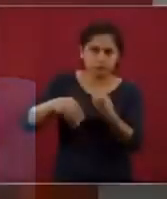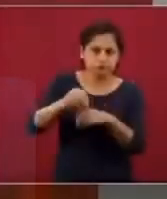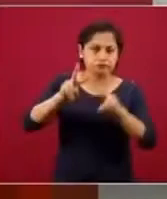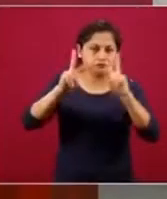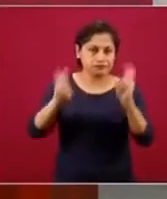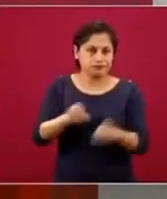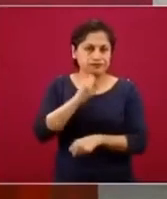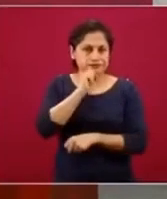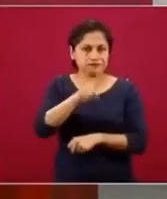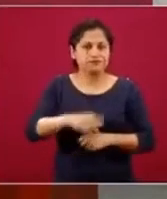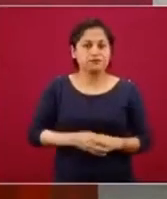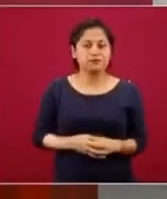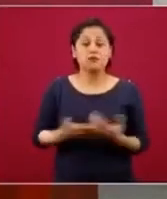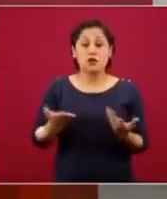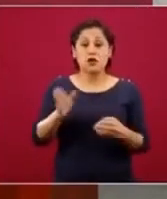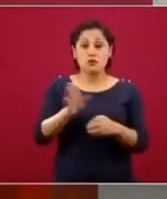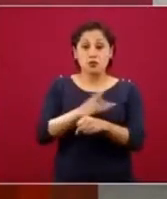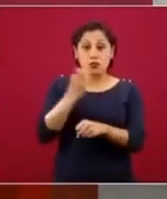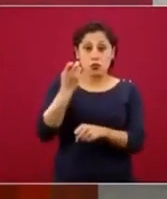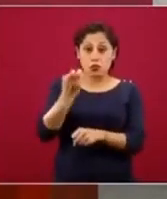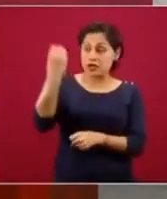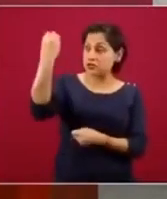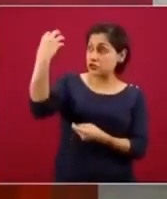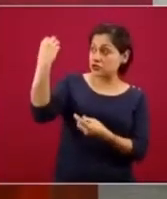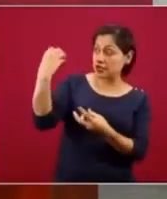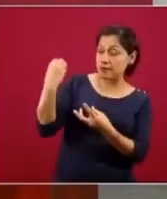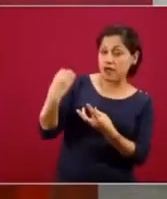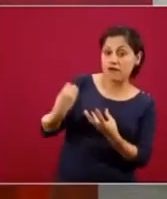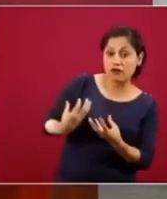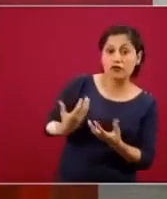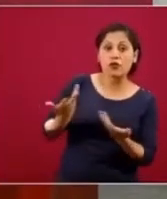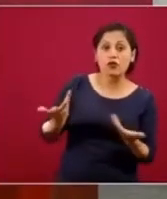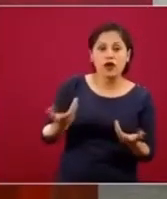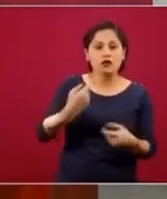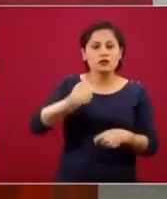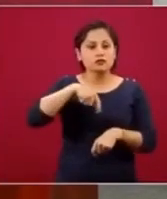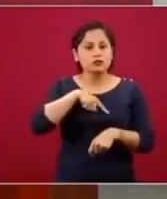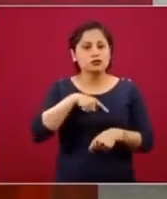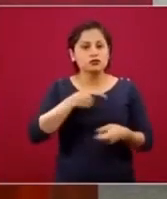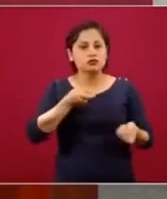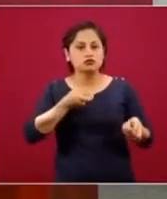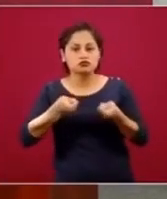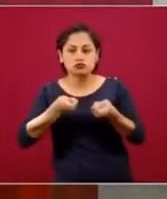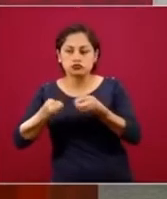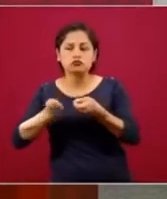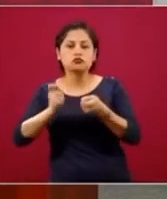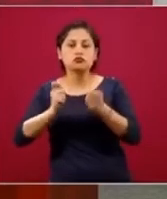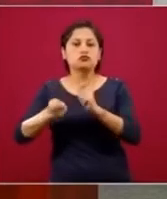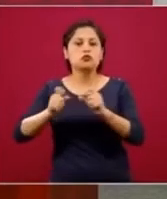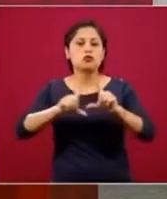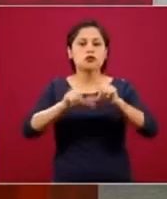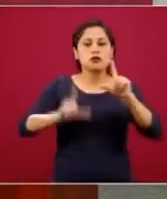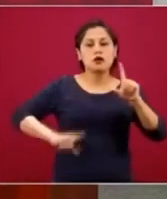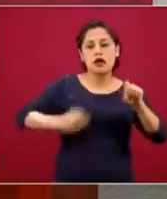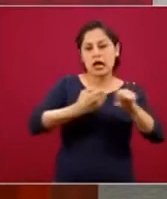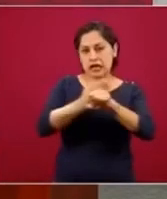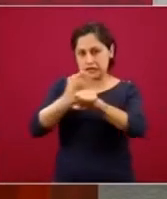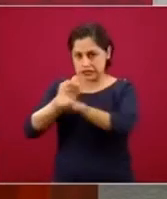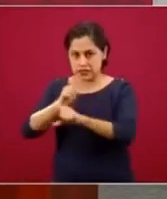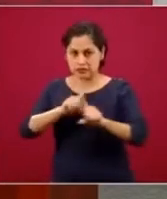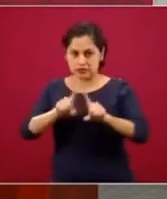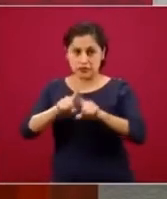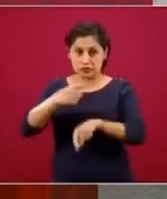En la configuración del semáforo hemos dejado muy claro la importancia de tener una sola metodología, que la